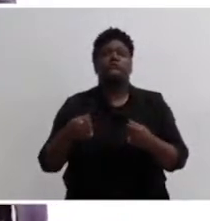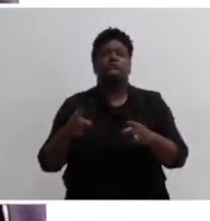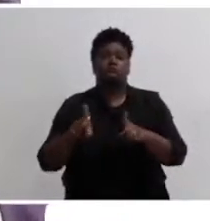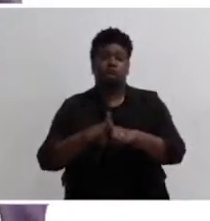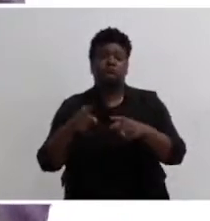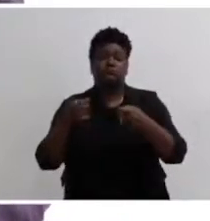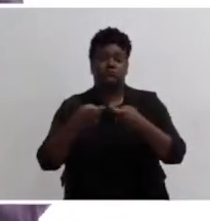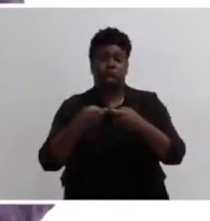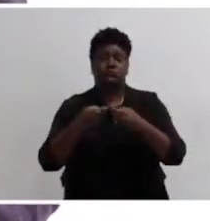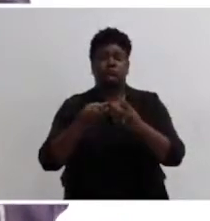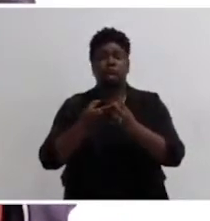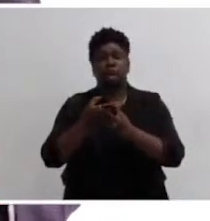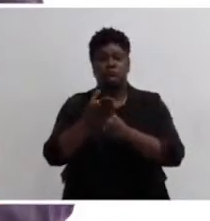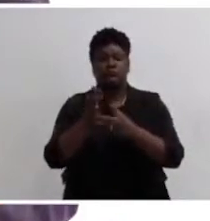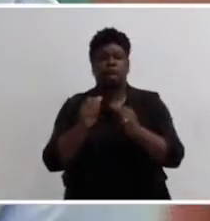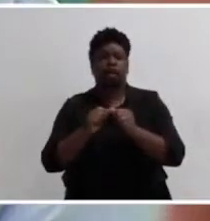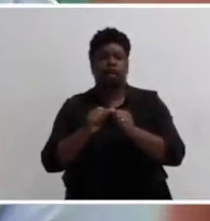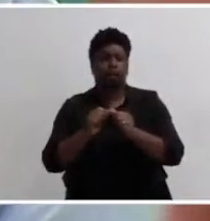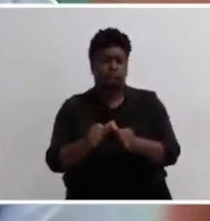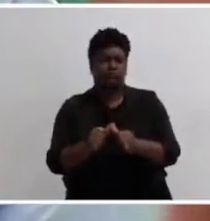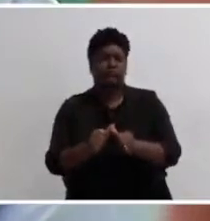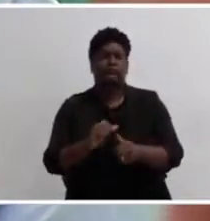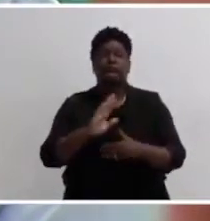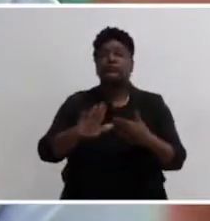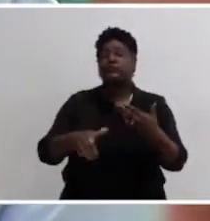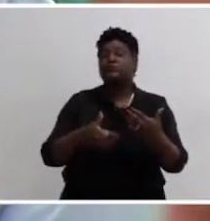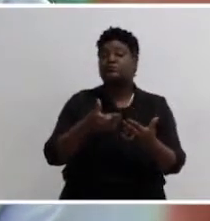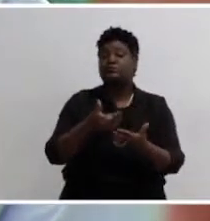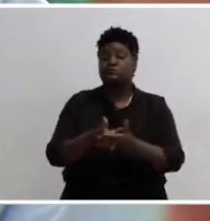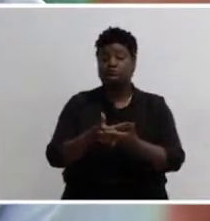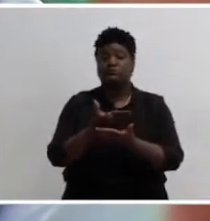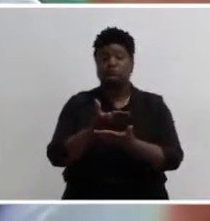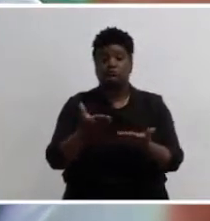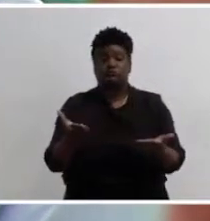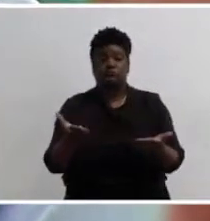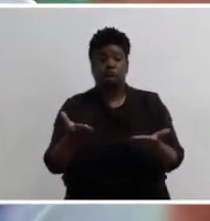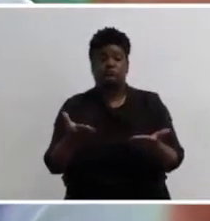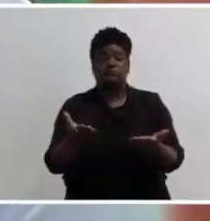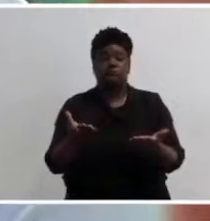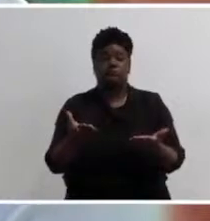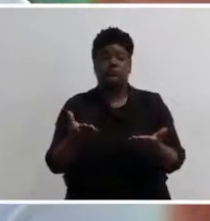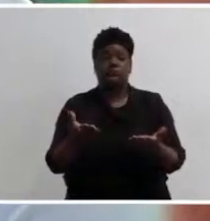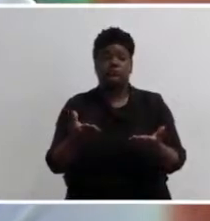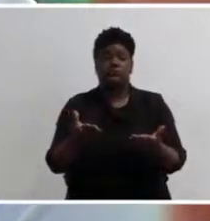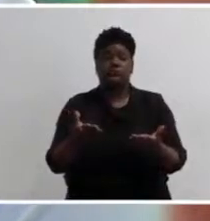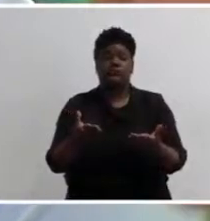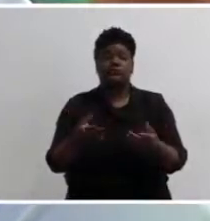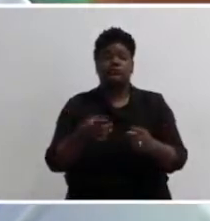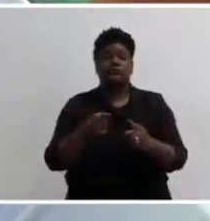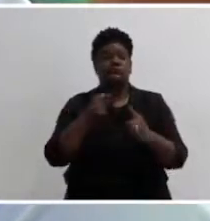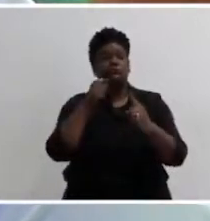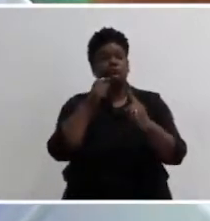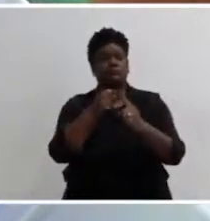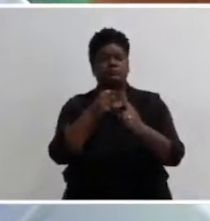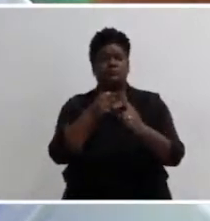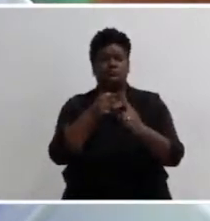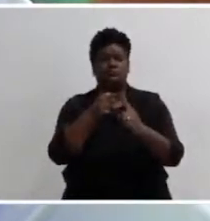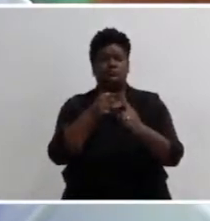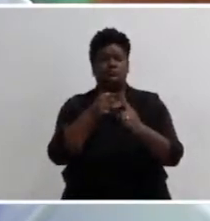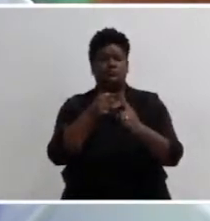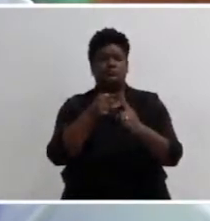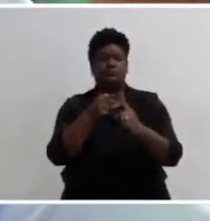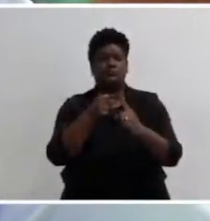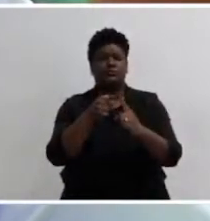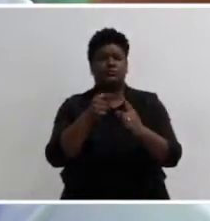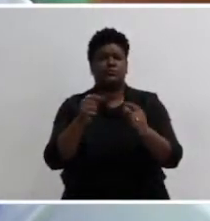como comunicaciones. Todos ellos de alguna manera tienen un factor común, que es lo que hace que sea exitoso o no en